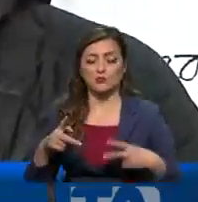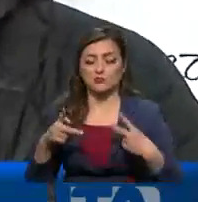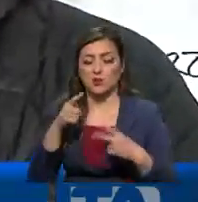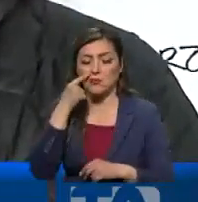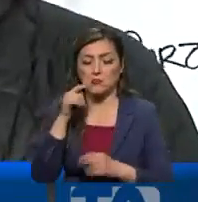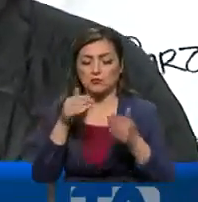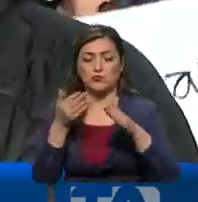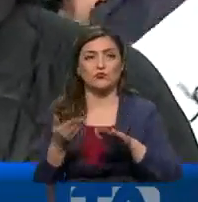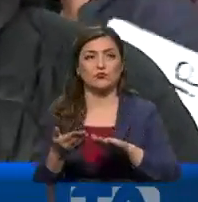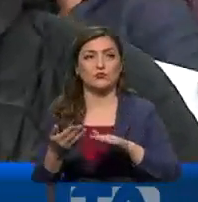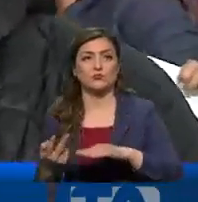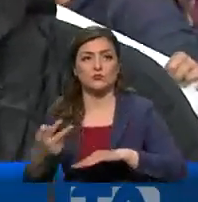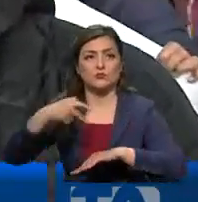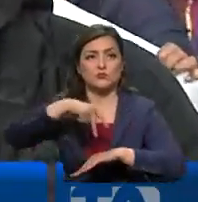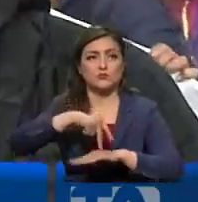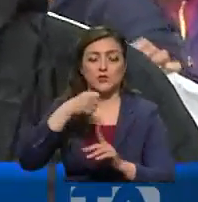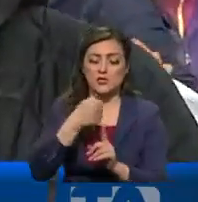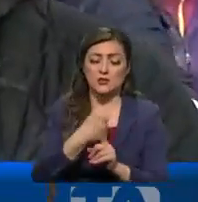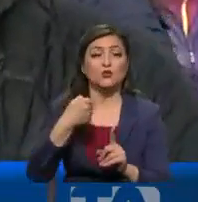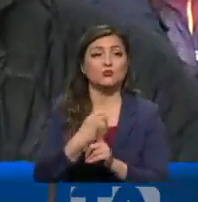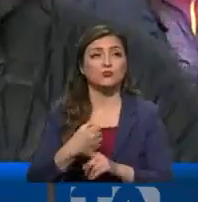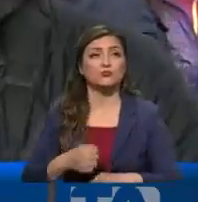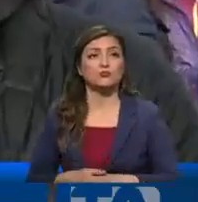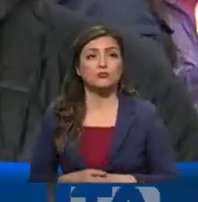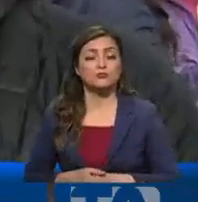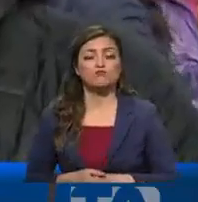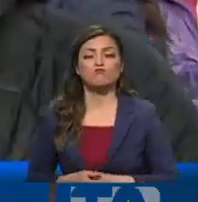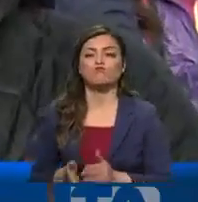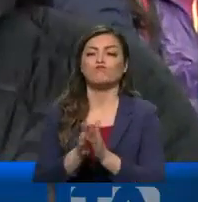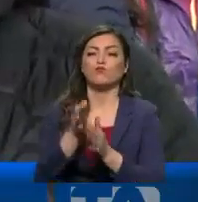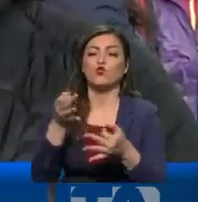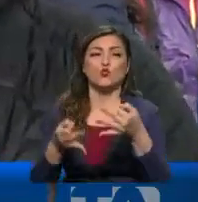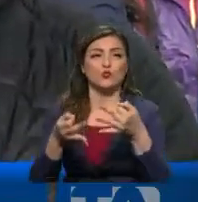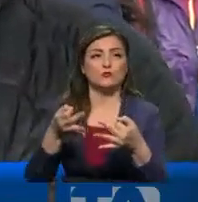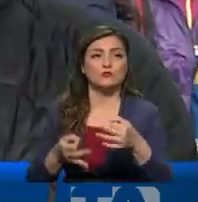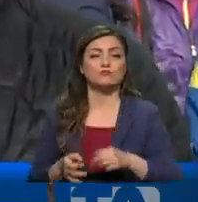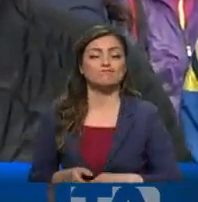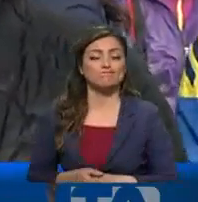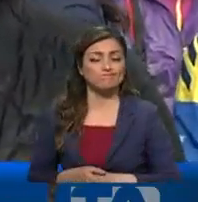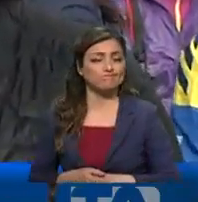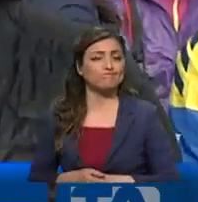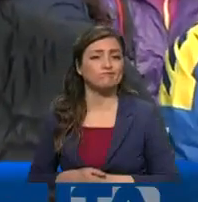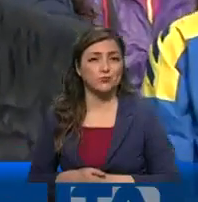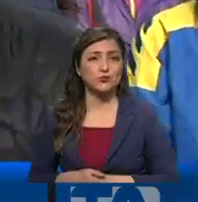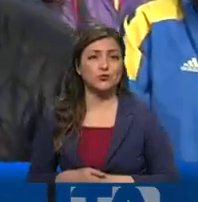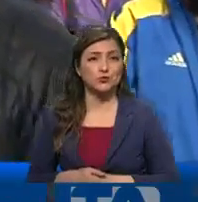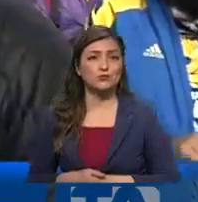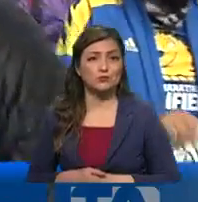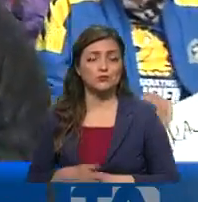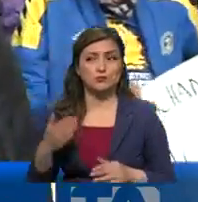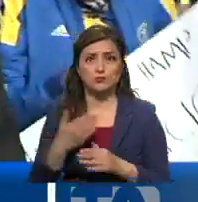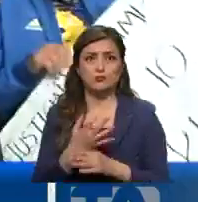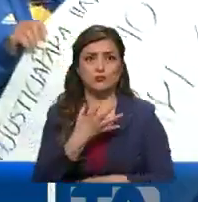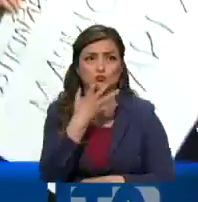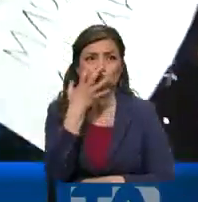pero hoy me levanté con todas las ganas del mundo para pedir justicia por esto. Realmente es algo que a todos nos ha